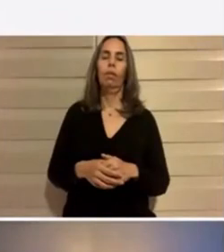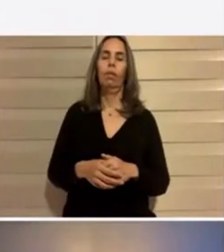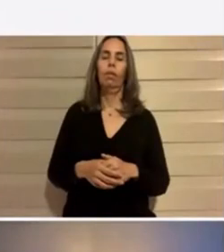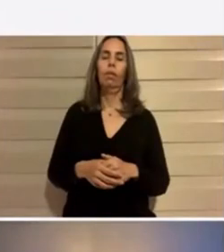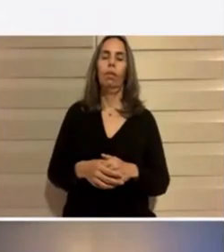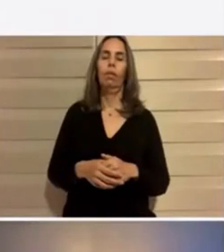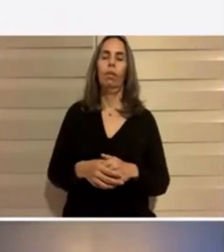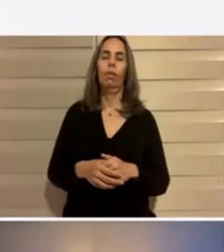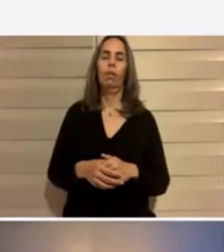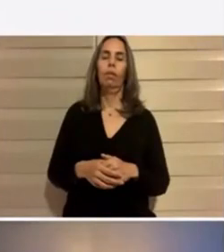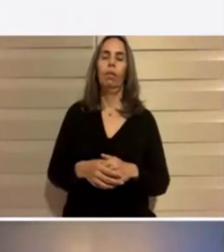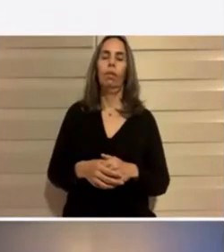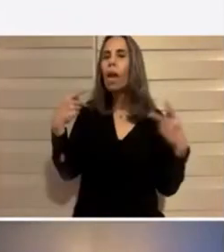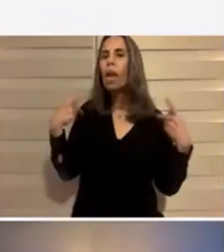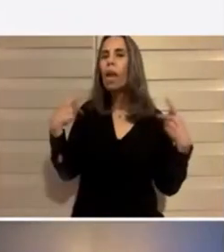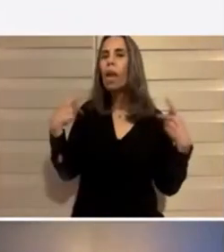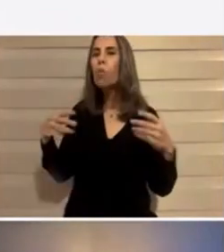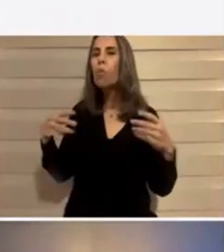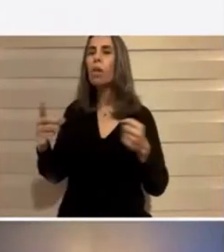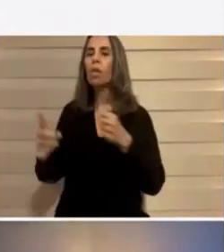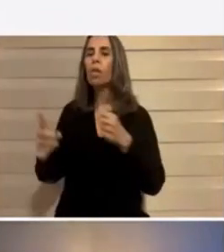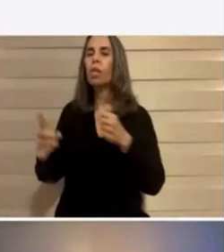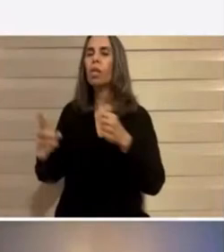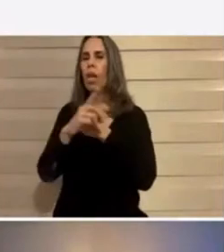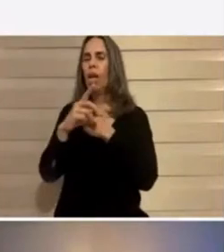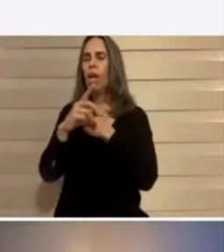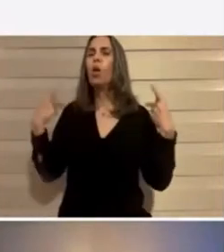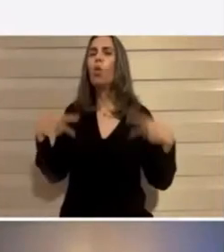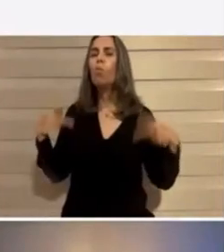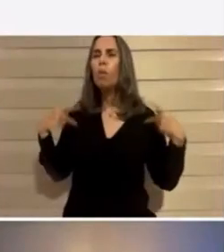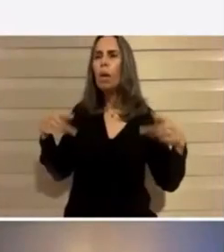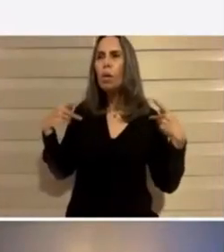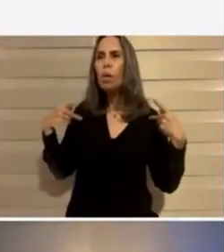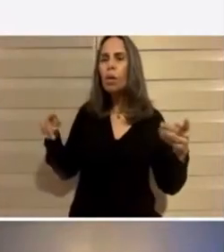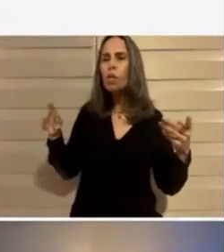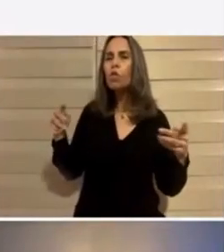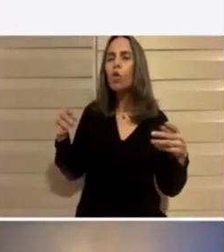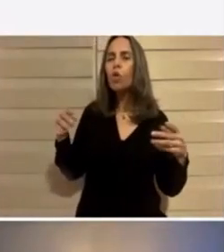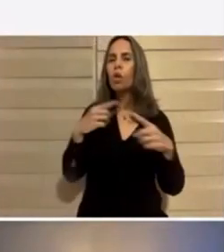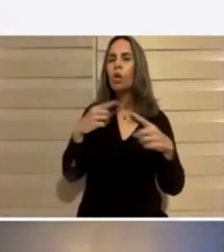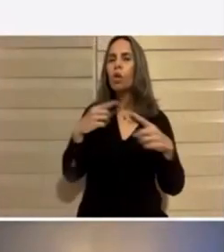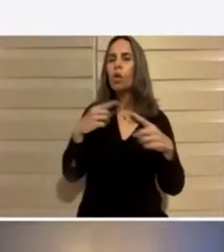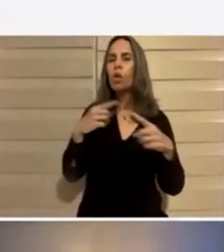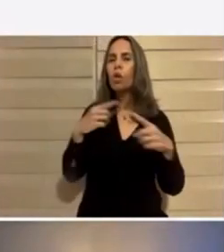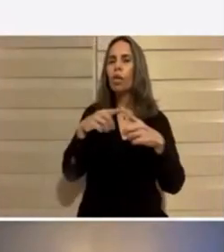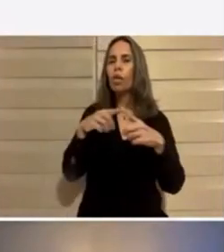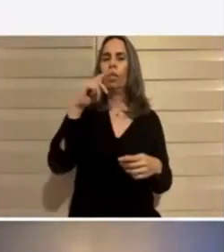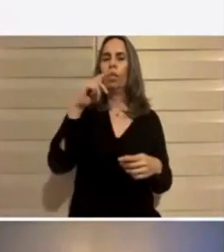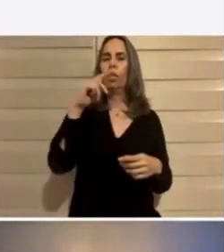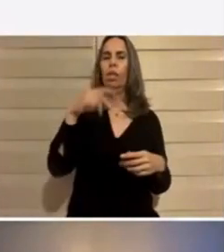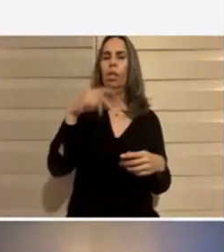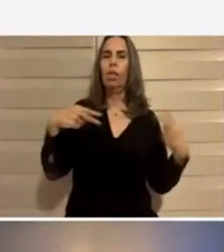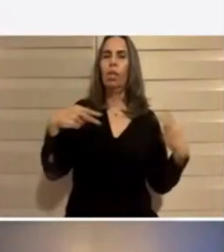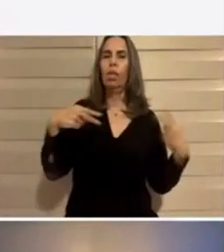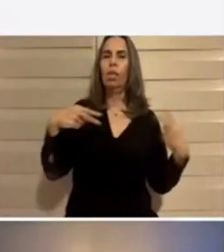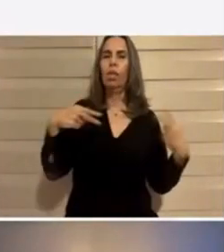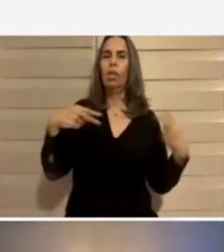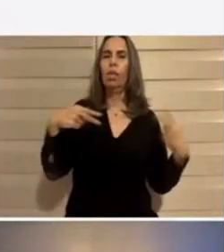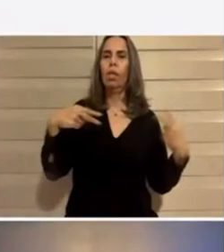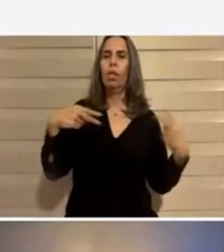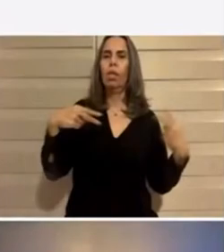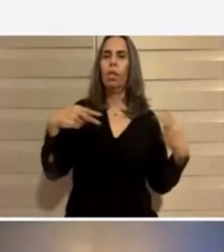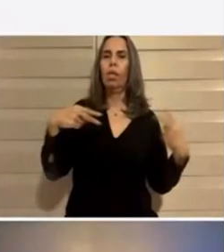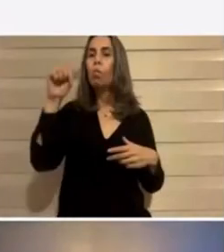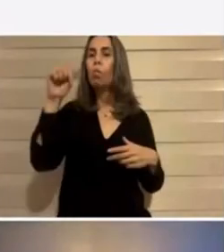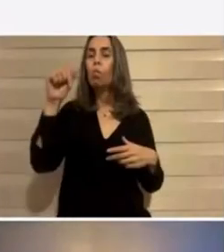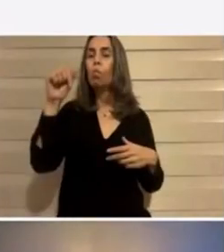ya sobre grupos como BTS y ARMY y demás. Eso también es arte. Y digo, si eso es algo que ustedes disfrutan, la